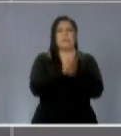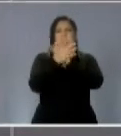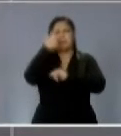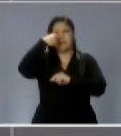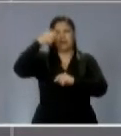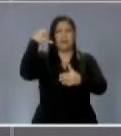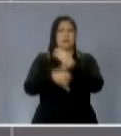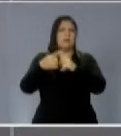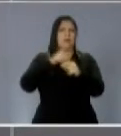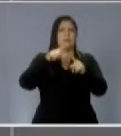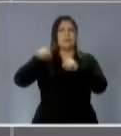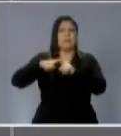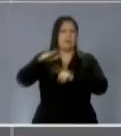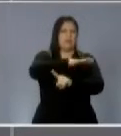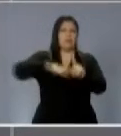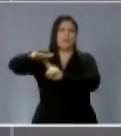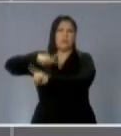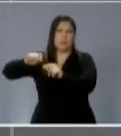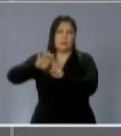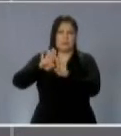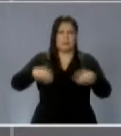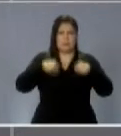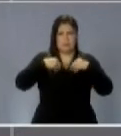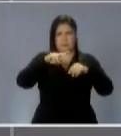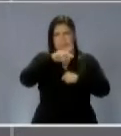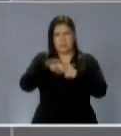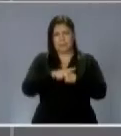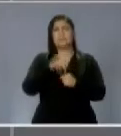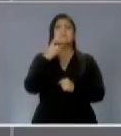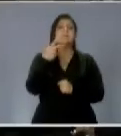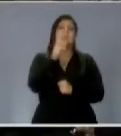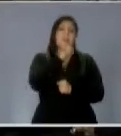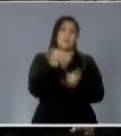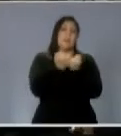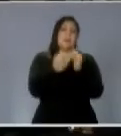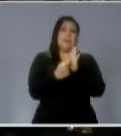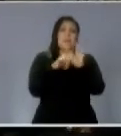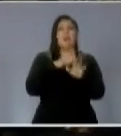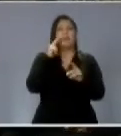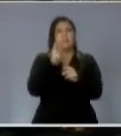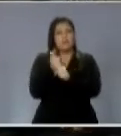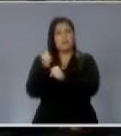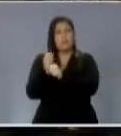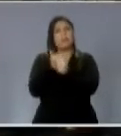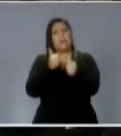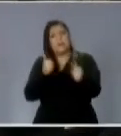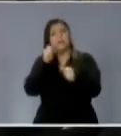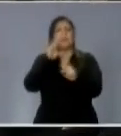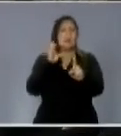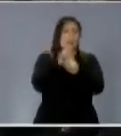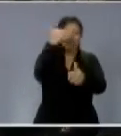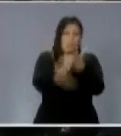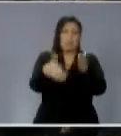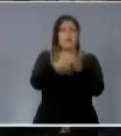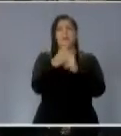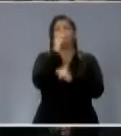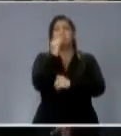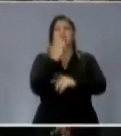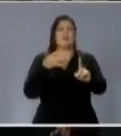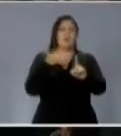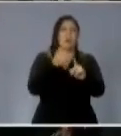Augusto, sin duda alguna, una crónica pues muy puntual la que nos ofreces, y particularmente quisiera